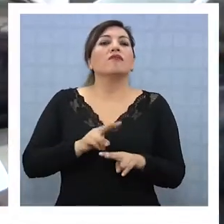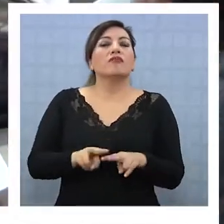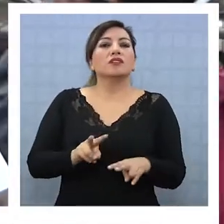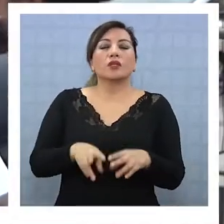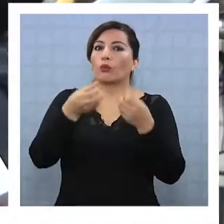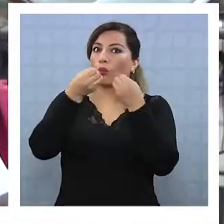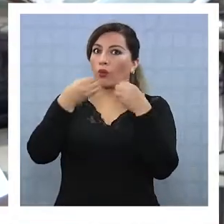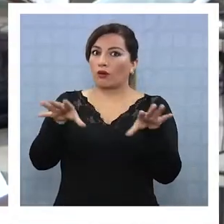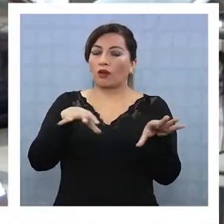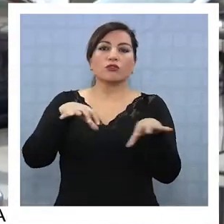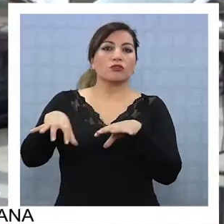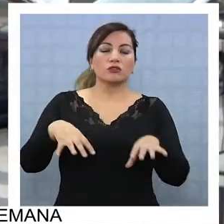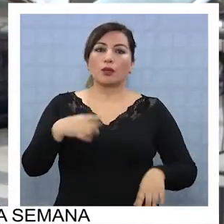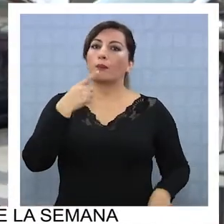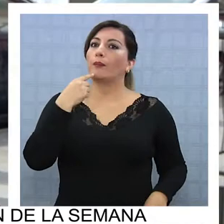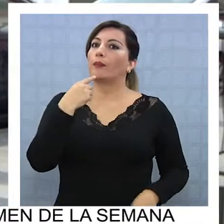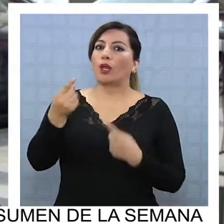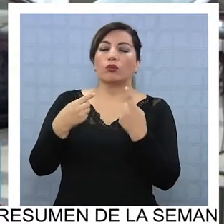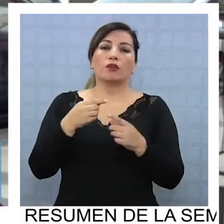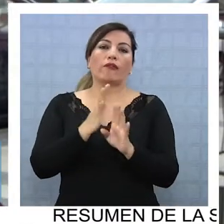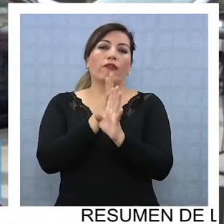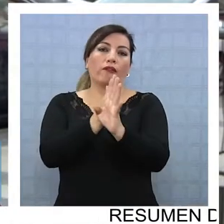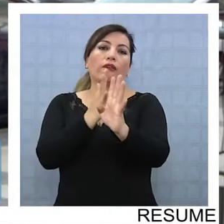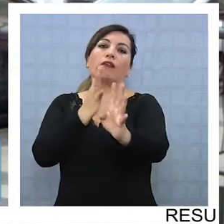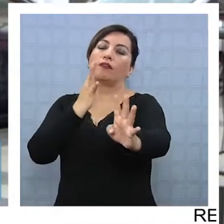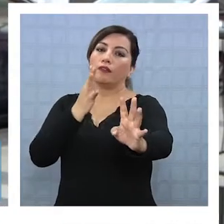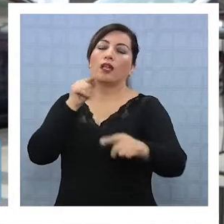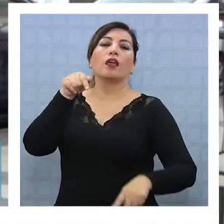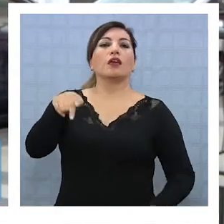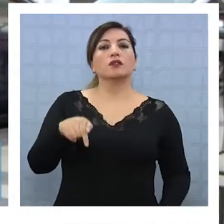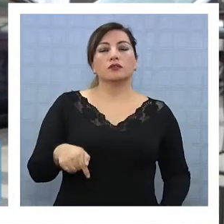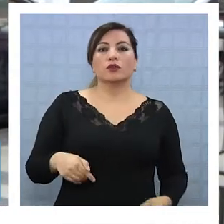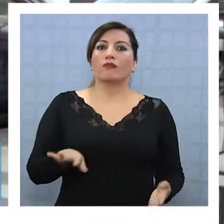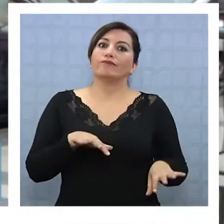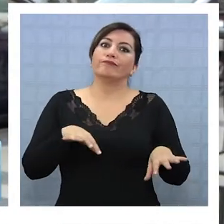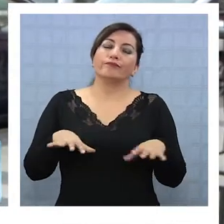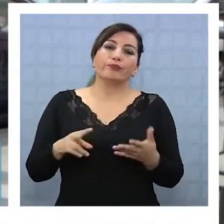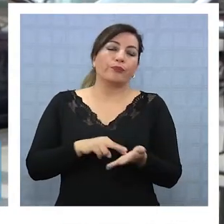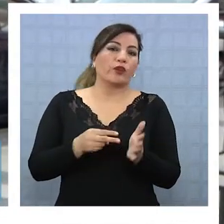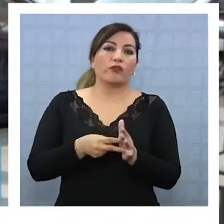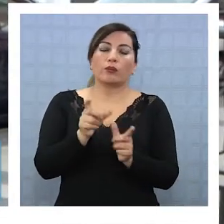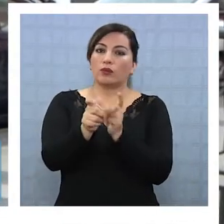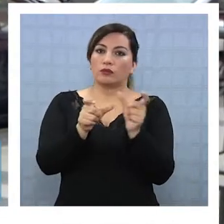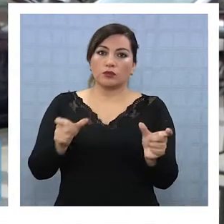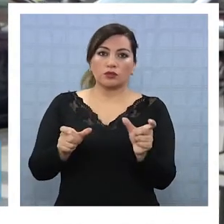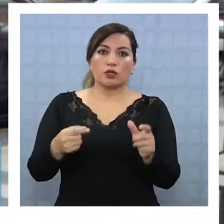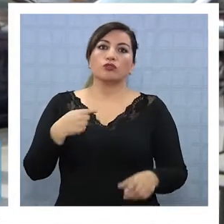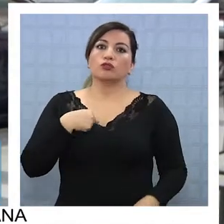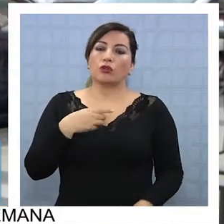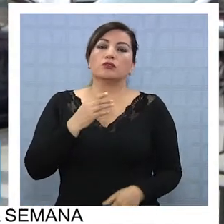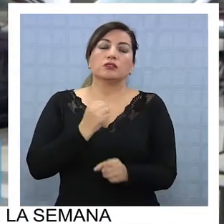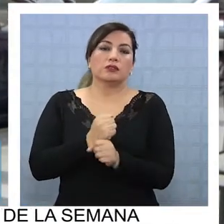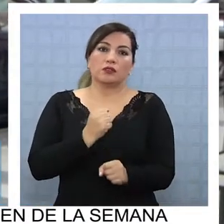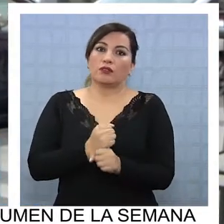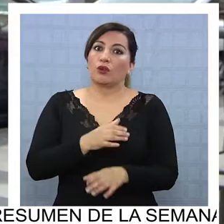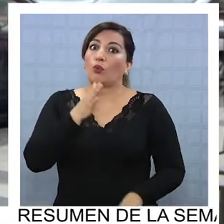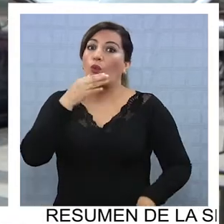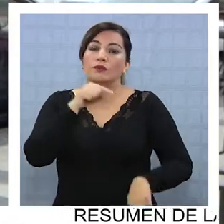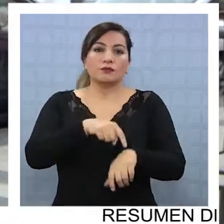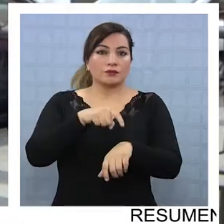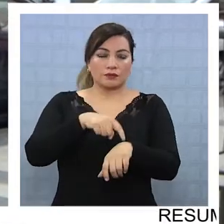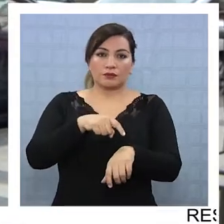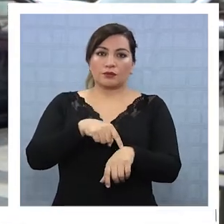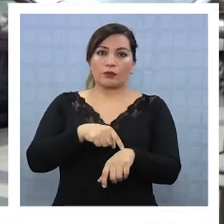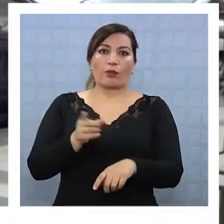Hay que ser para cualquier cosa, consulta, que hacer fila, fila, fila, fila, y eso es lo que perjudica a veces a la gente, al menos los que estamos trabajando no tenemos